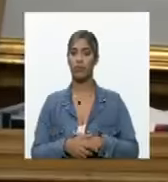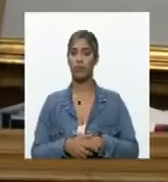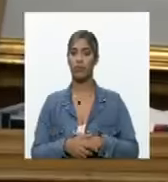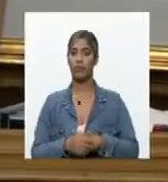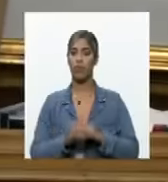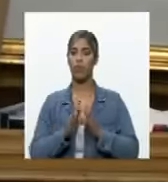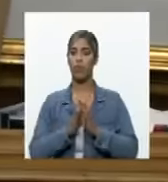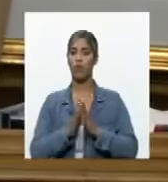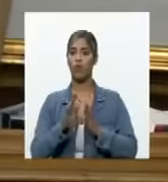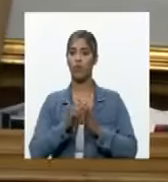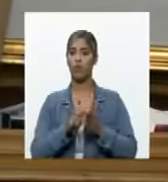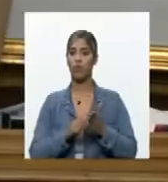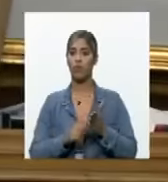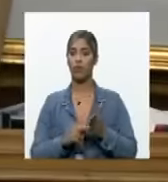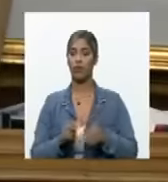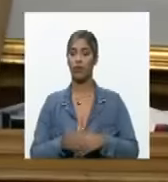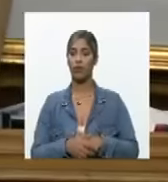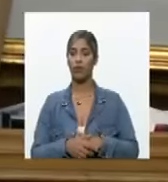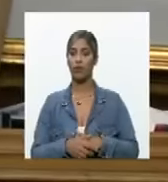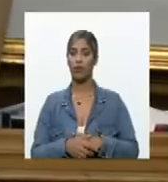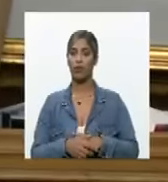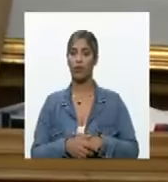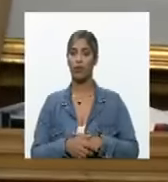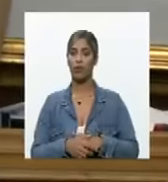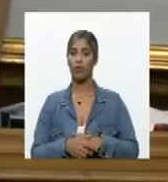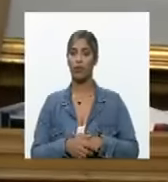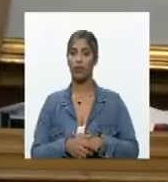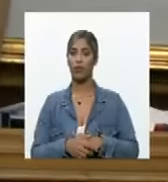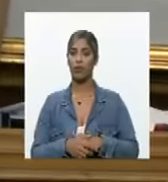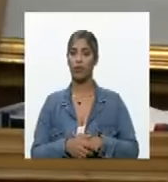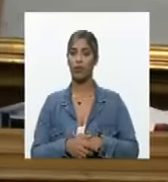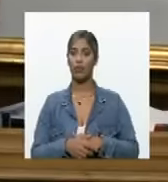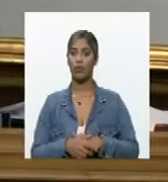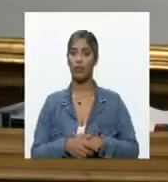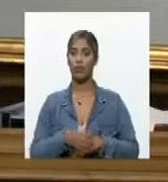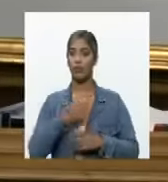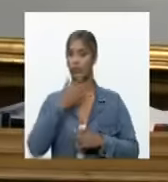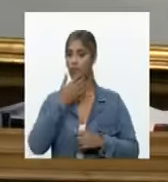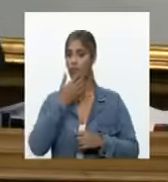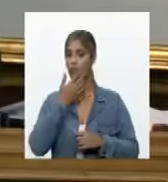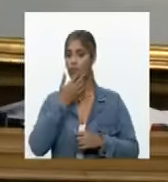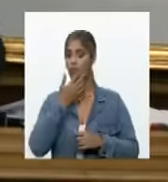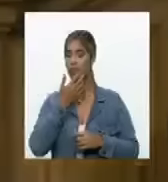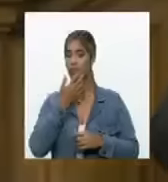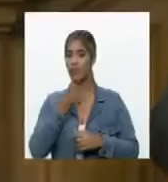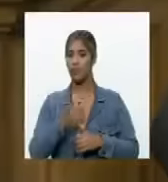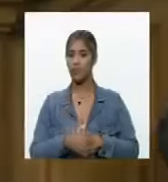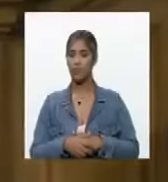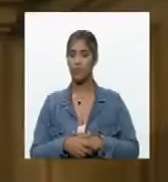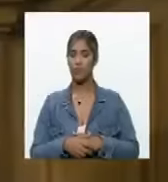Por favor, lea, secretaria, el tercer párrafo con la corrección realizada para someter a consideración.